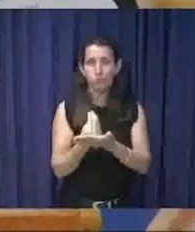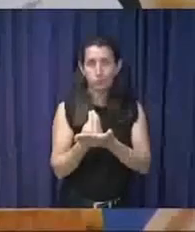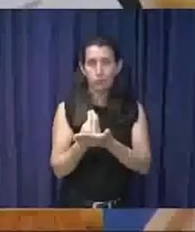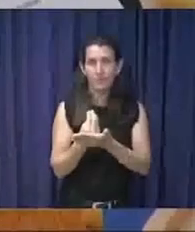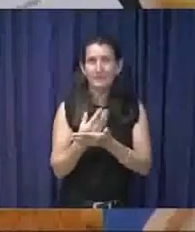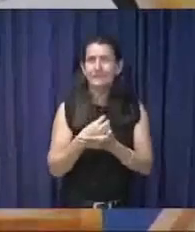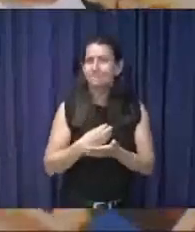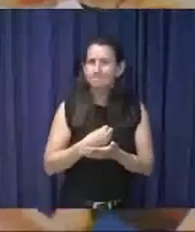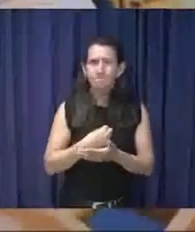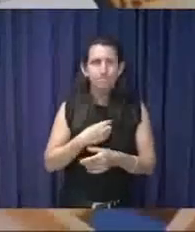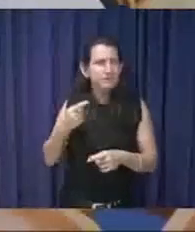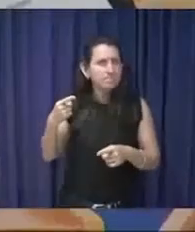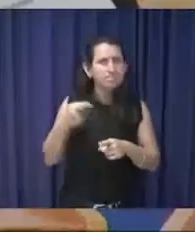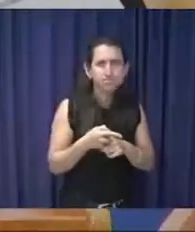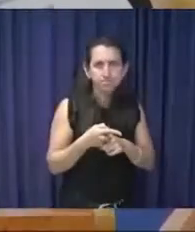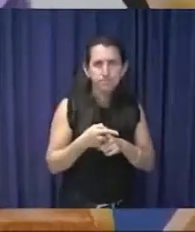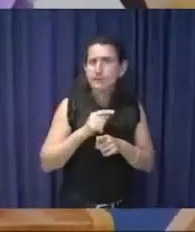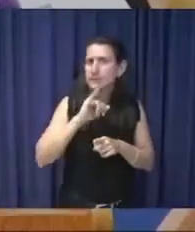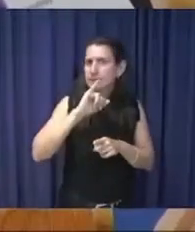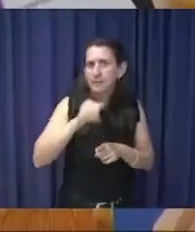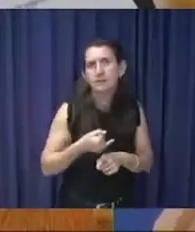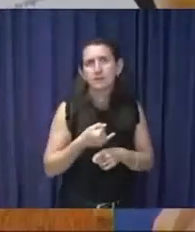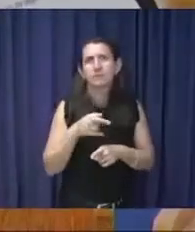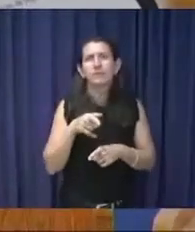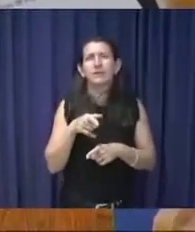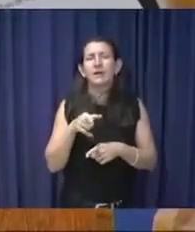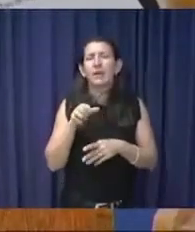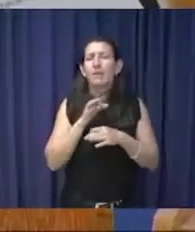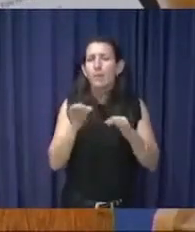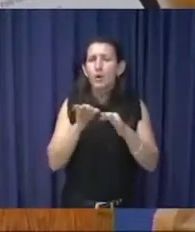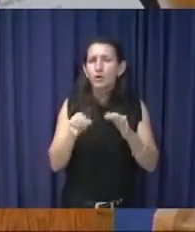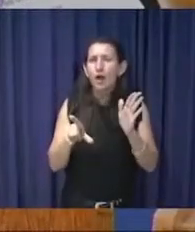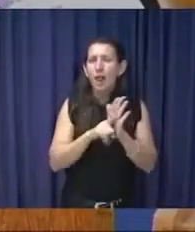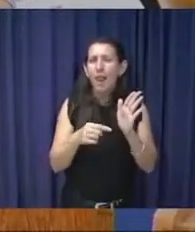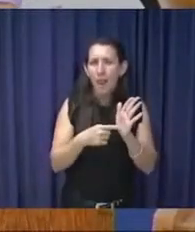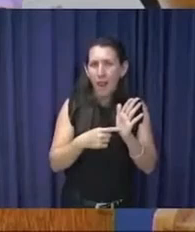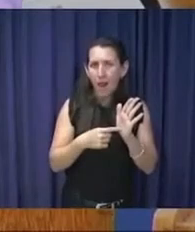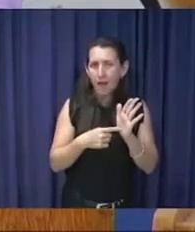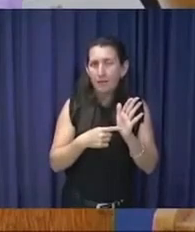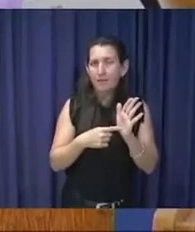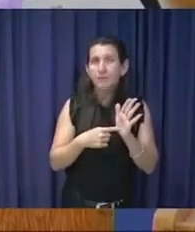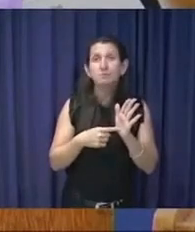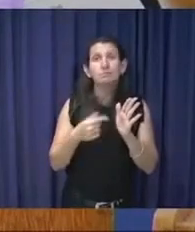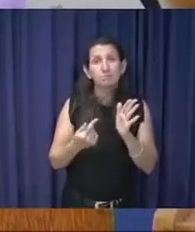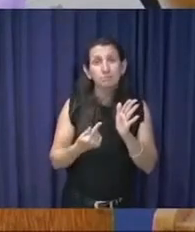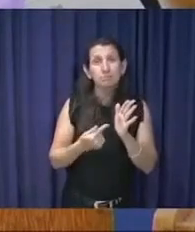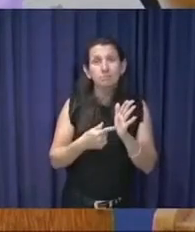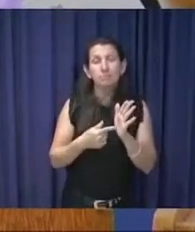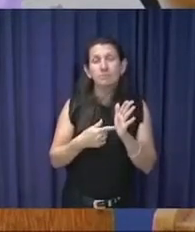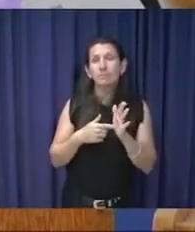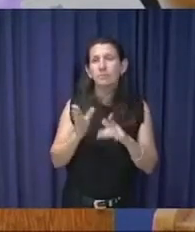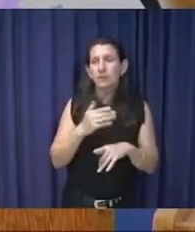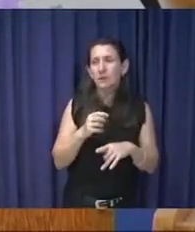e enérgico rechazo, ¿no es cierto?, al proyecto que modificaría la ley 8.732, que corresponde a lo que son